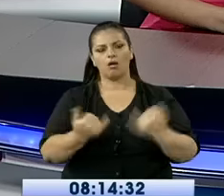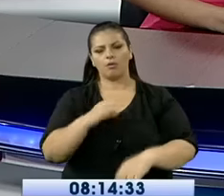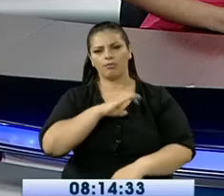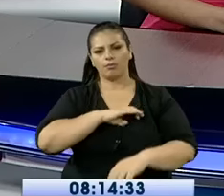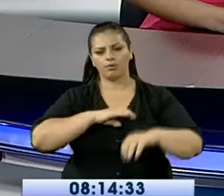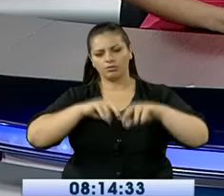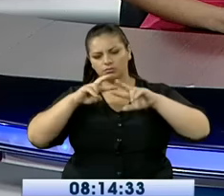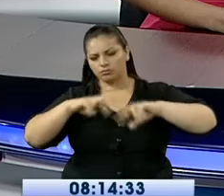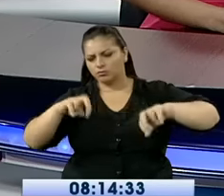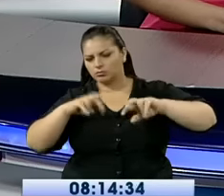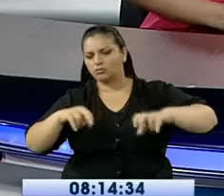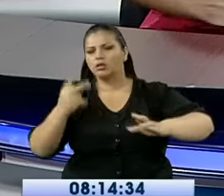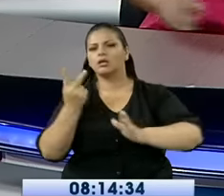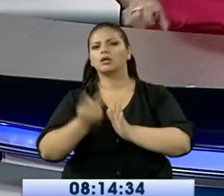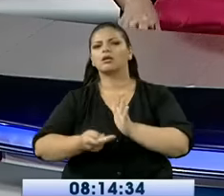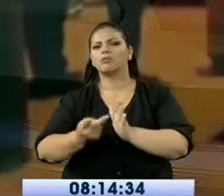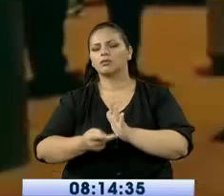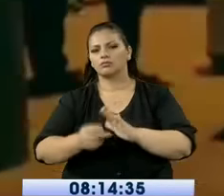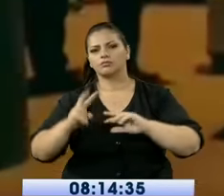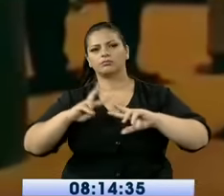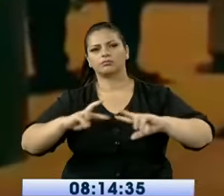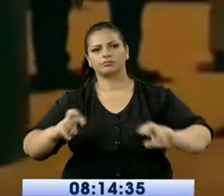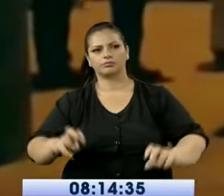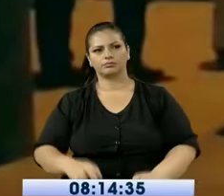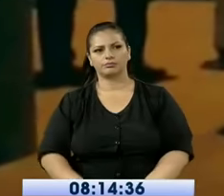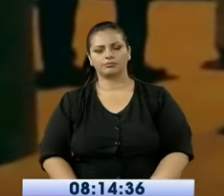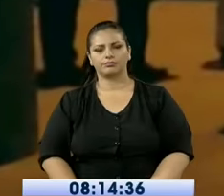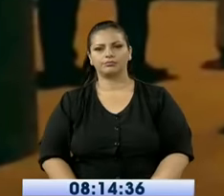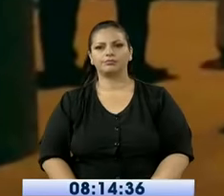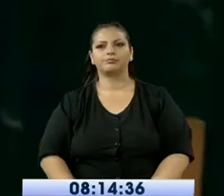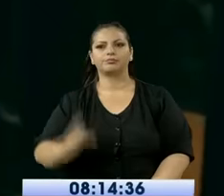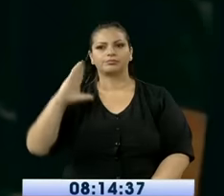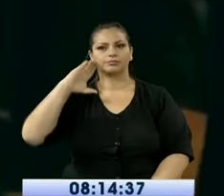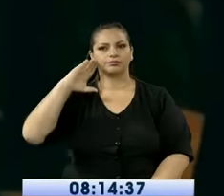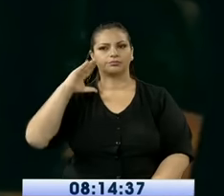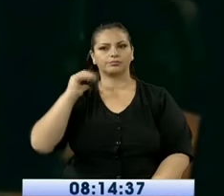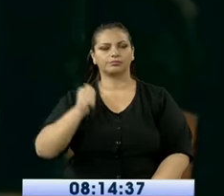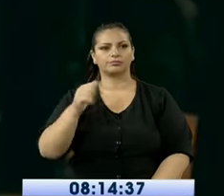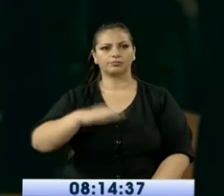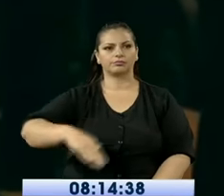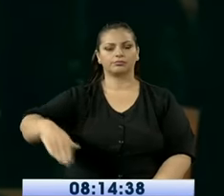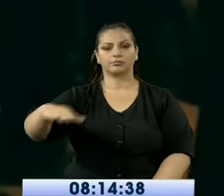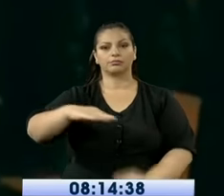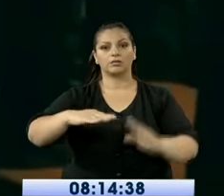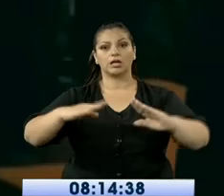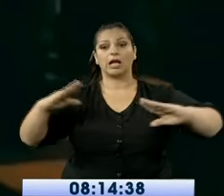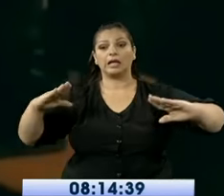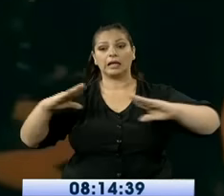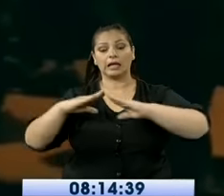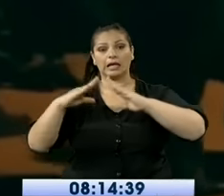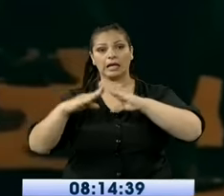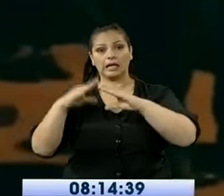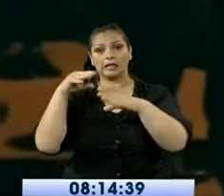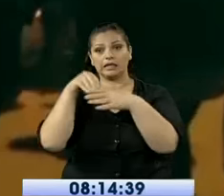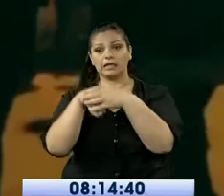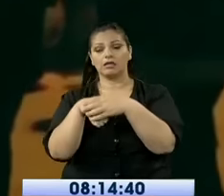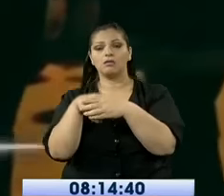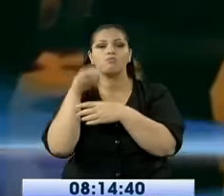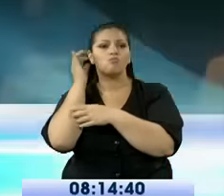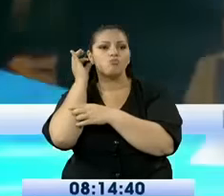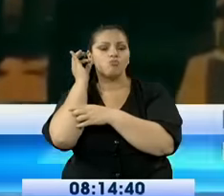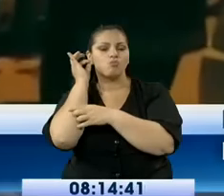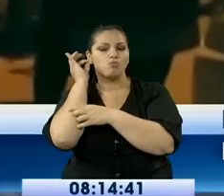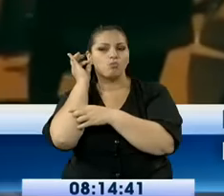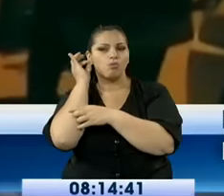este hecho. La infausta noticia de la muerte de una mujer causó conmoción en los moradores que habitan en la calle Cantón Montúfar,